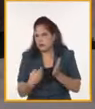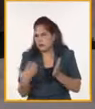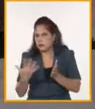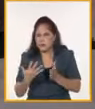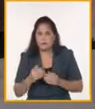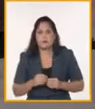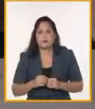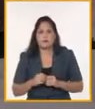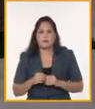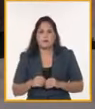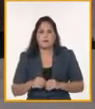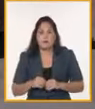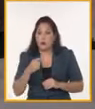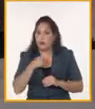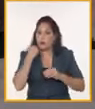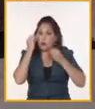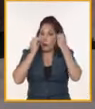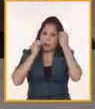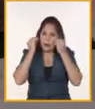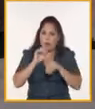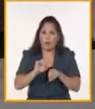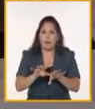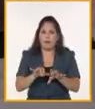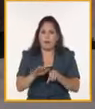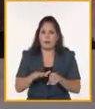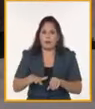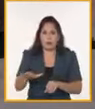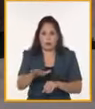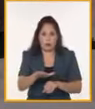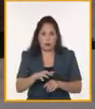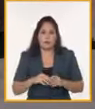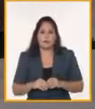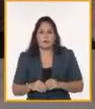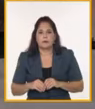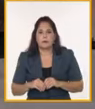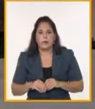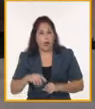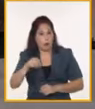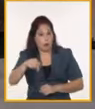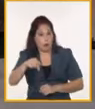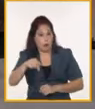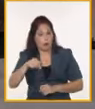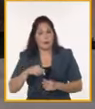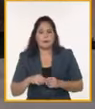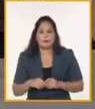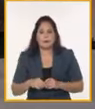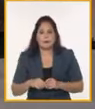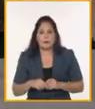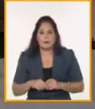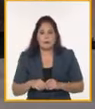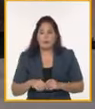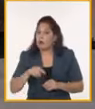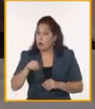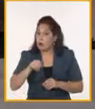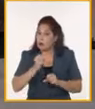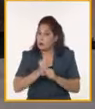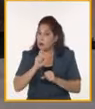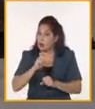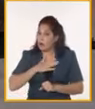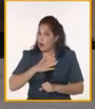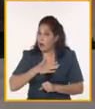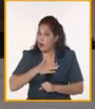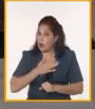autorización pensando en la informatización de la sociedad que estamos llevando a cabo hoy eh la el trabajo por cuenta propia